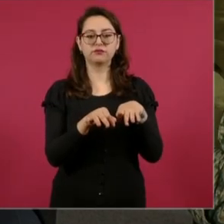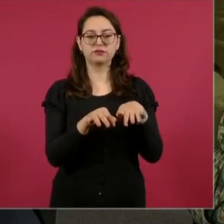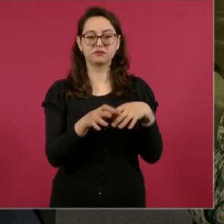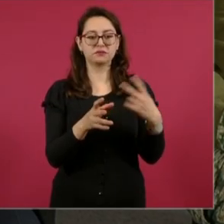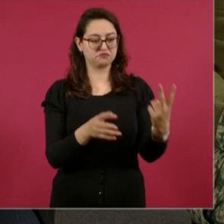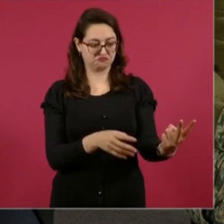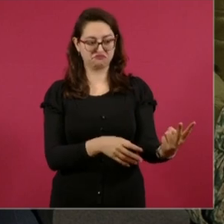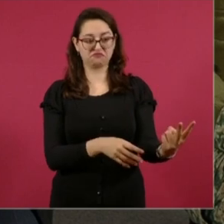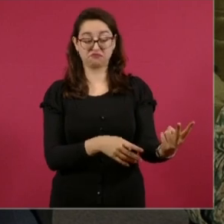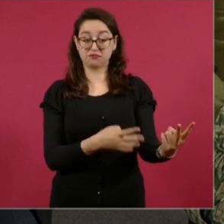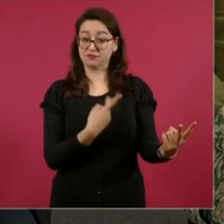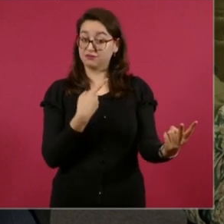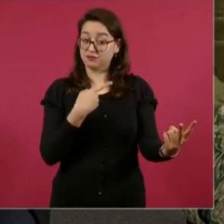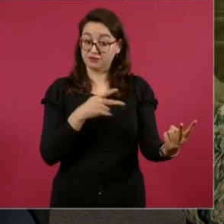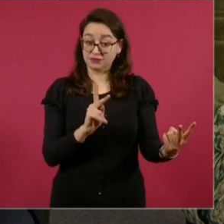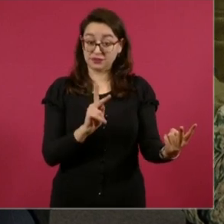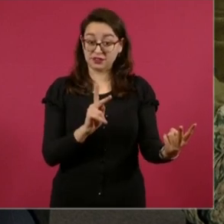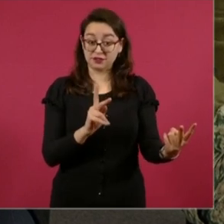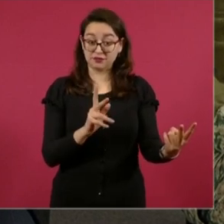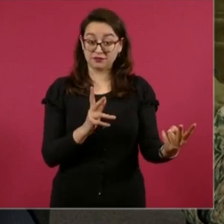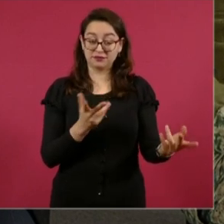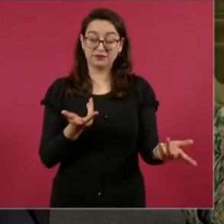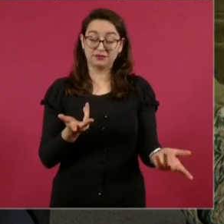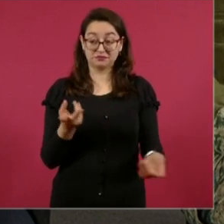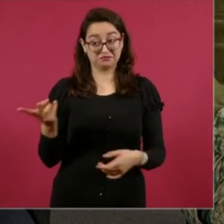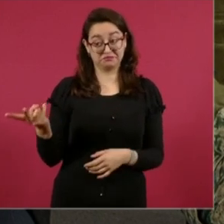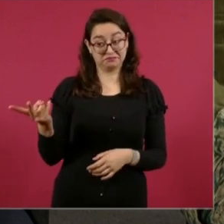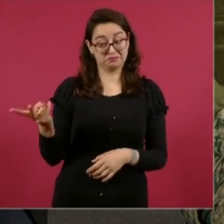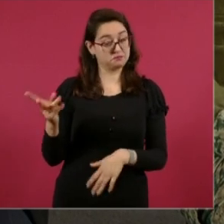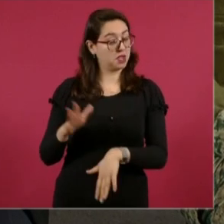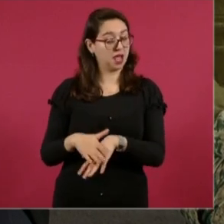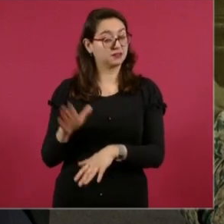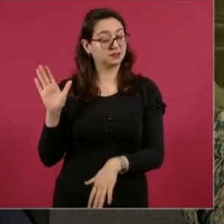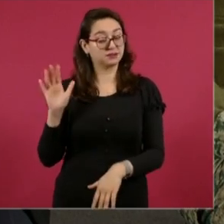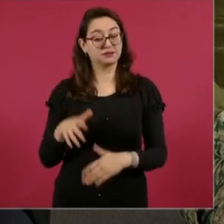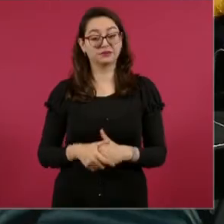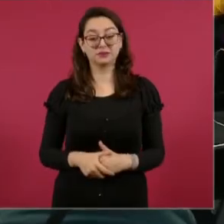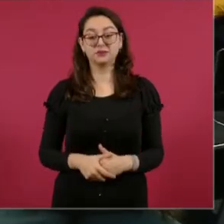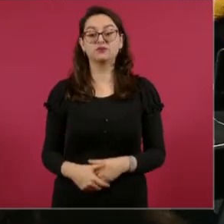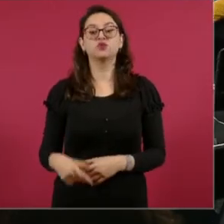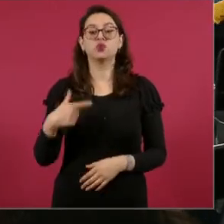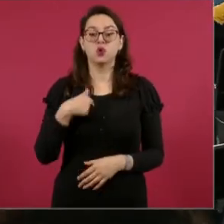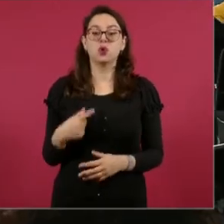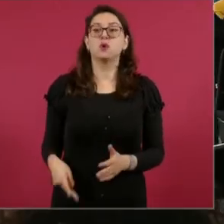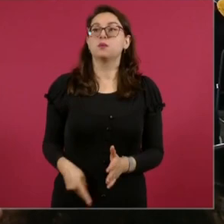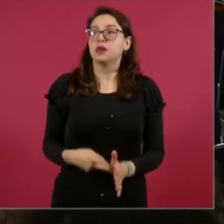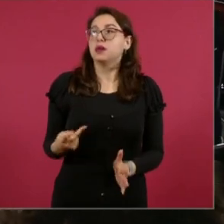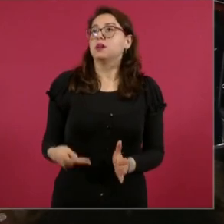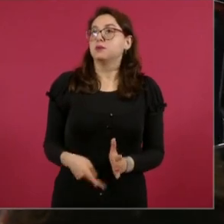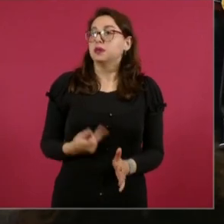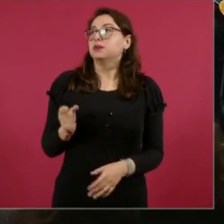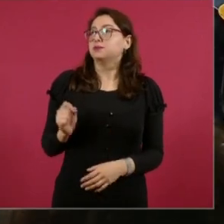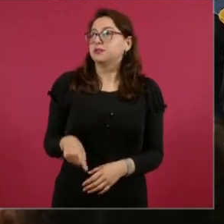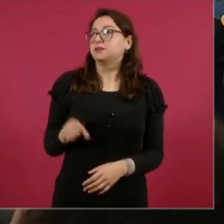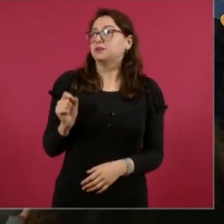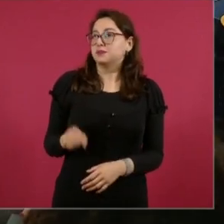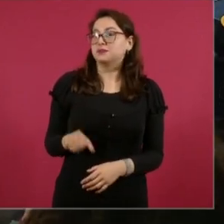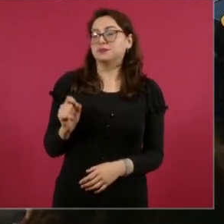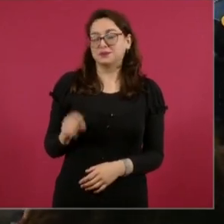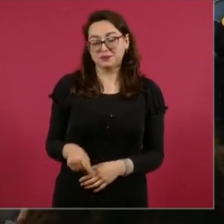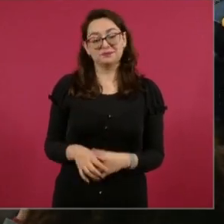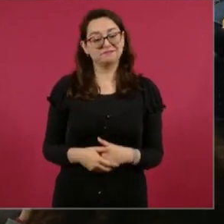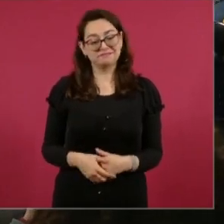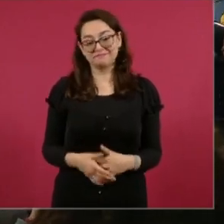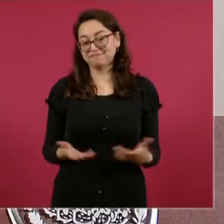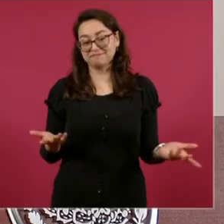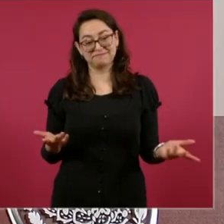O sea, ya parezco disco rayado. Me repito y me repito y me repito. Pero